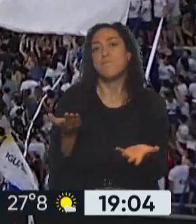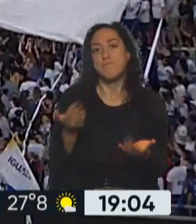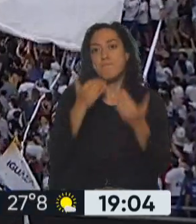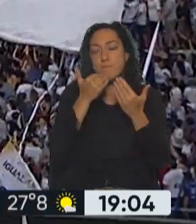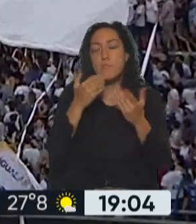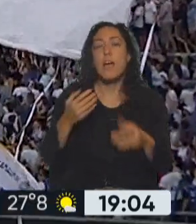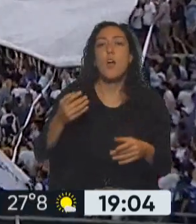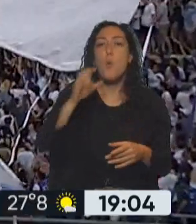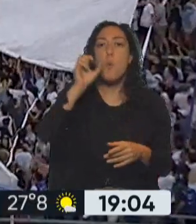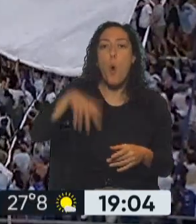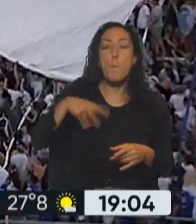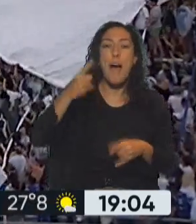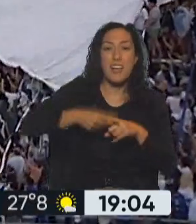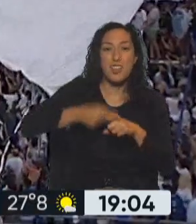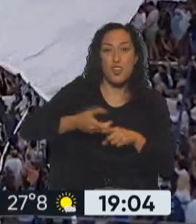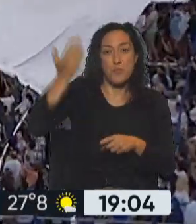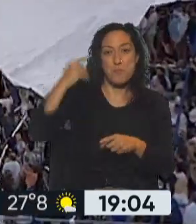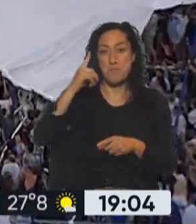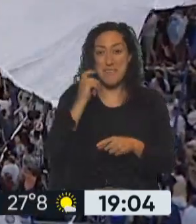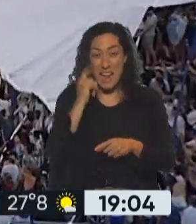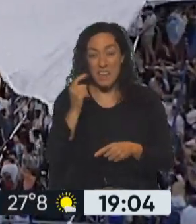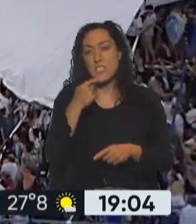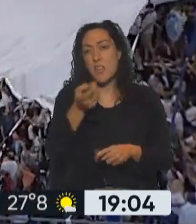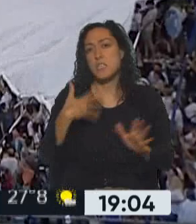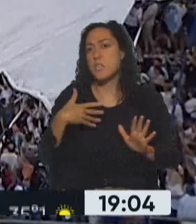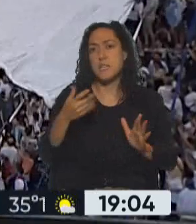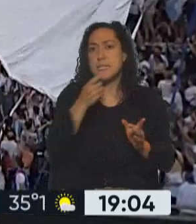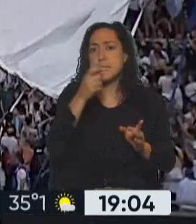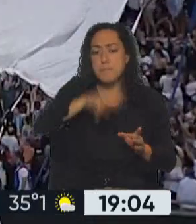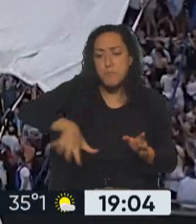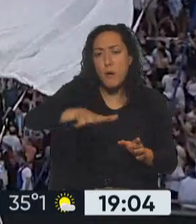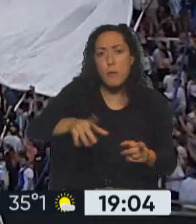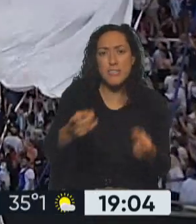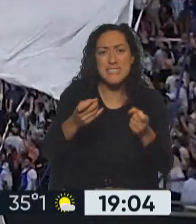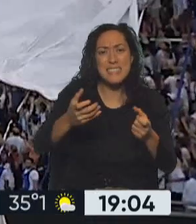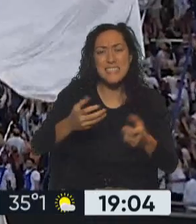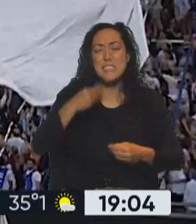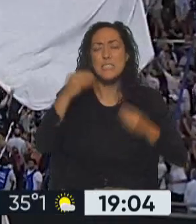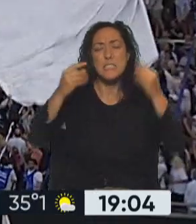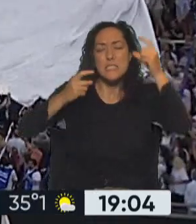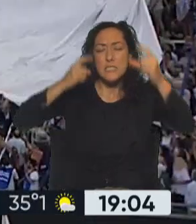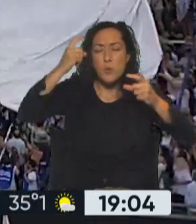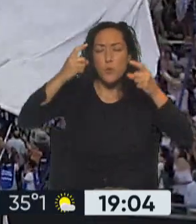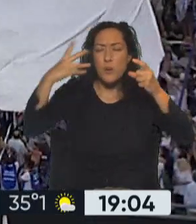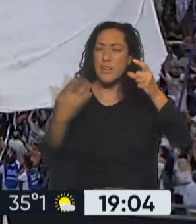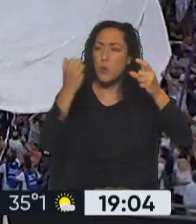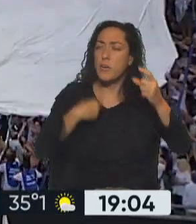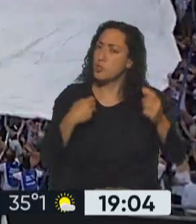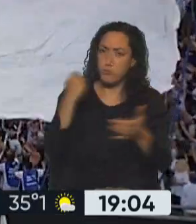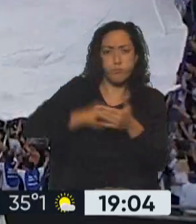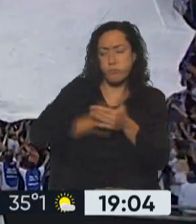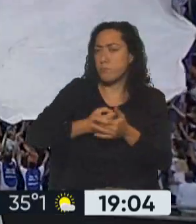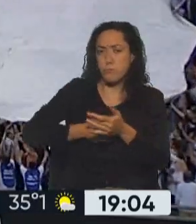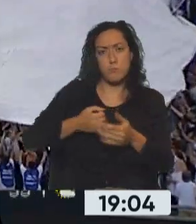en Pilar que va a ser lo que tenga que hacer para que el pueblo pueda recuperar la ilusión. El ingreso de los más de